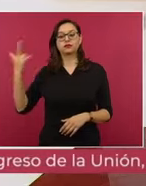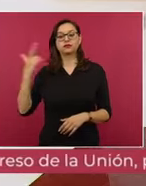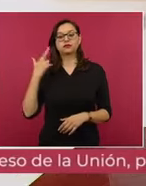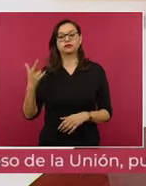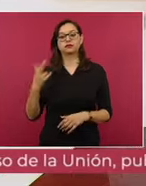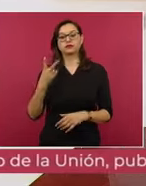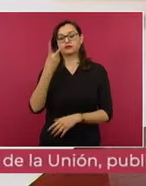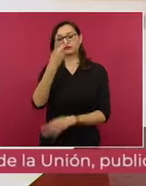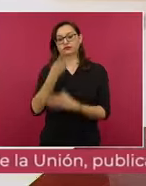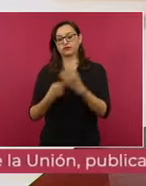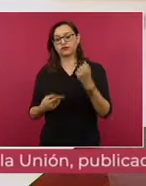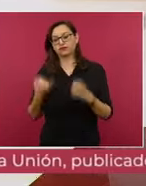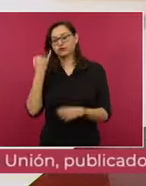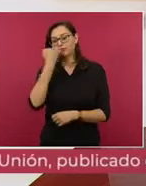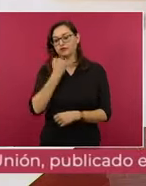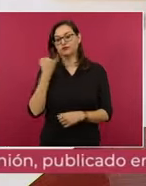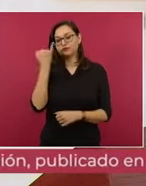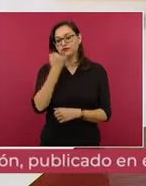de